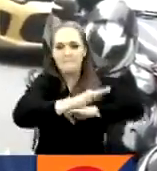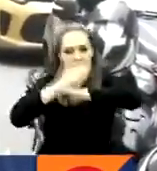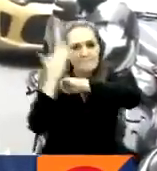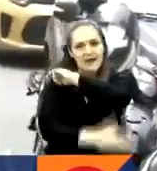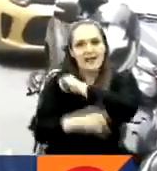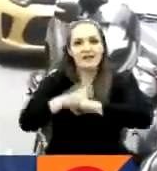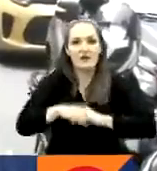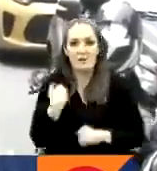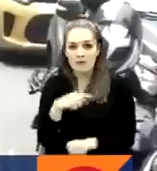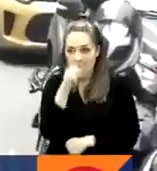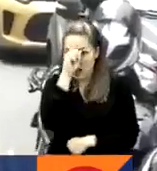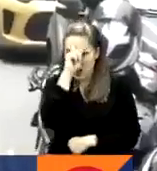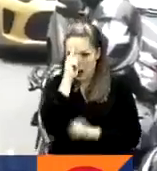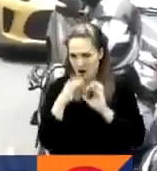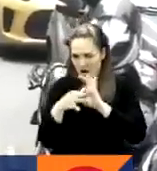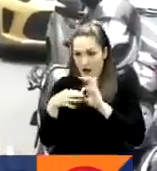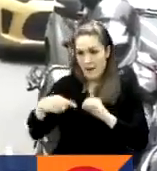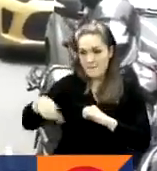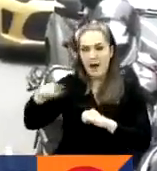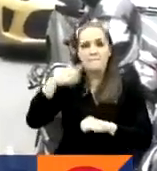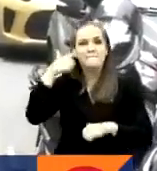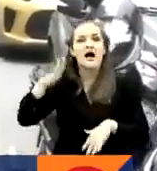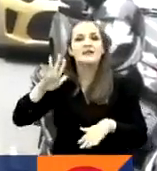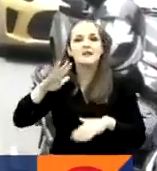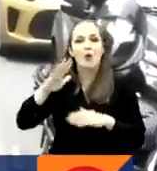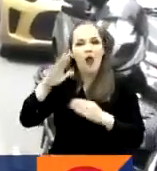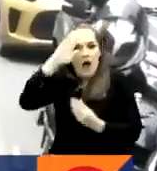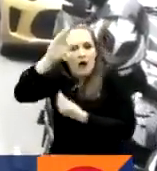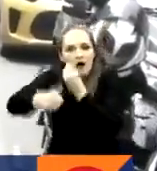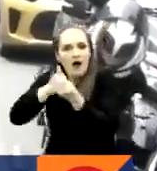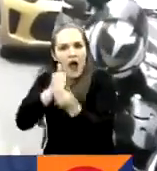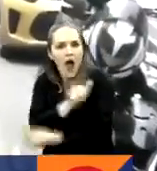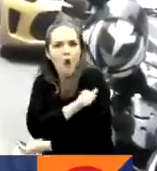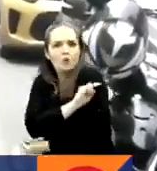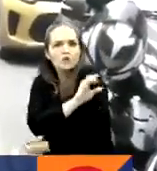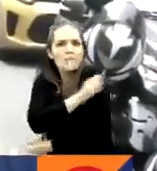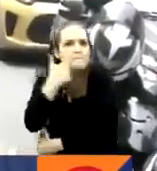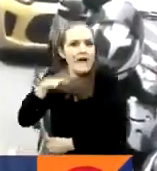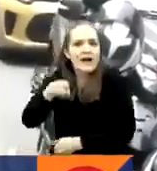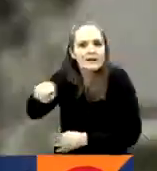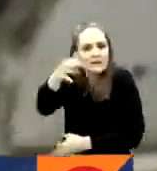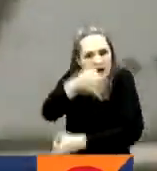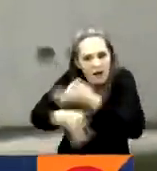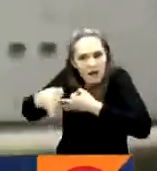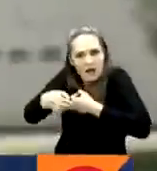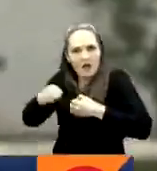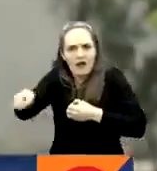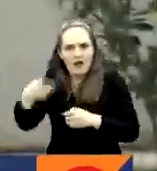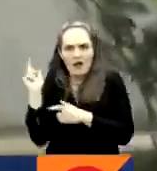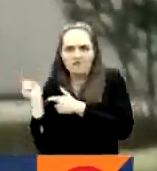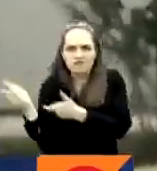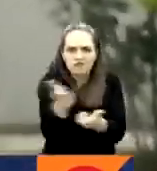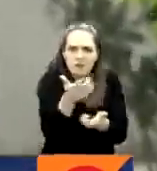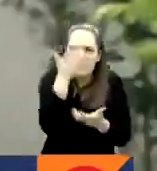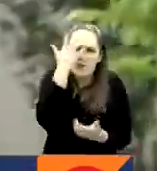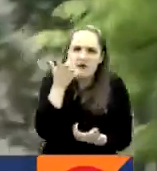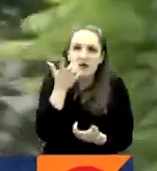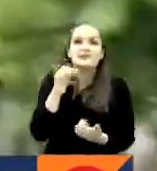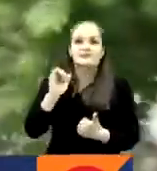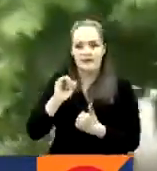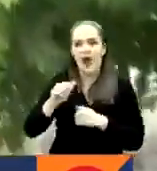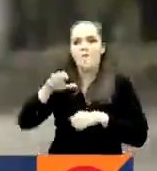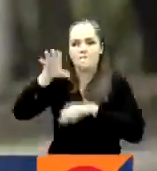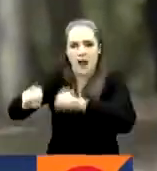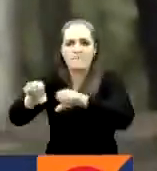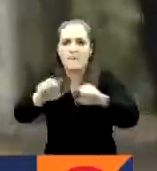para delinquir agravado con fines de paramilitarismo, por el delito de porte ilegal de armas de fuego. El proceso penal en contra de algunos de los